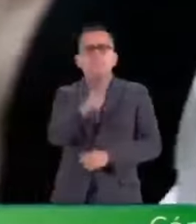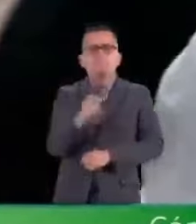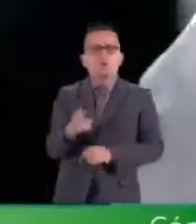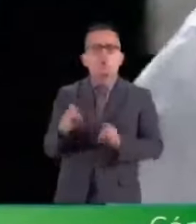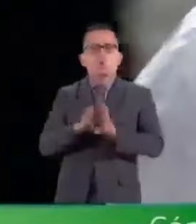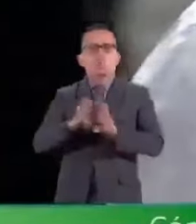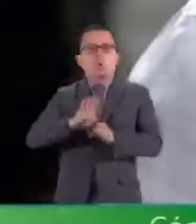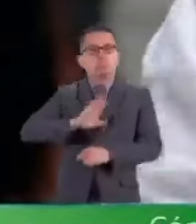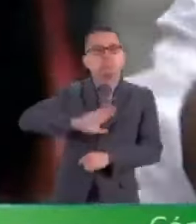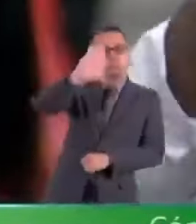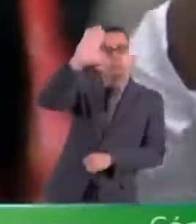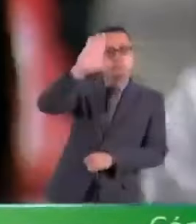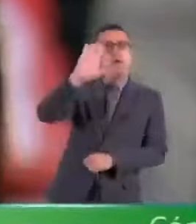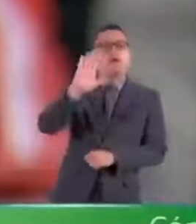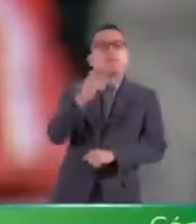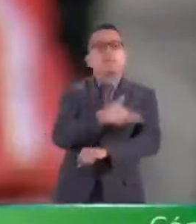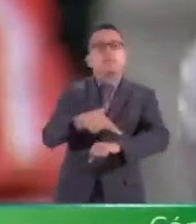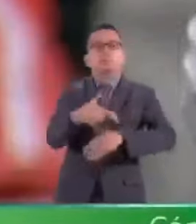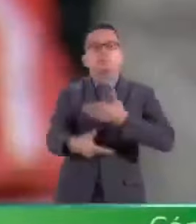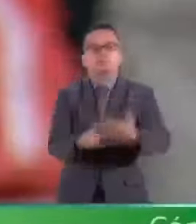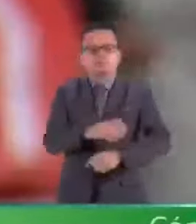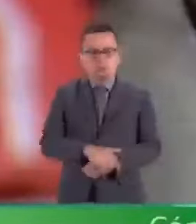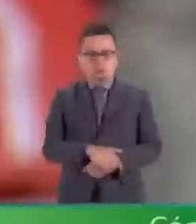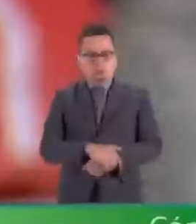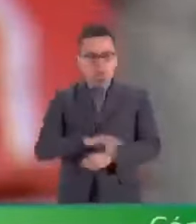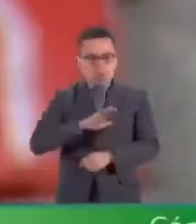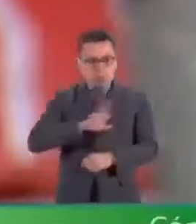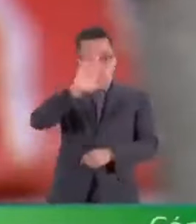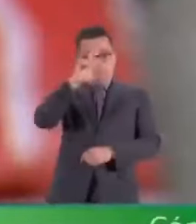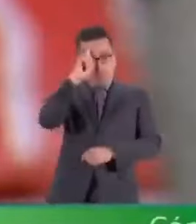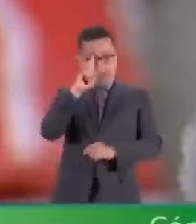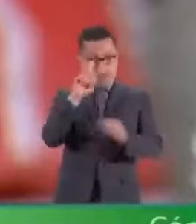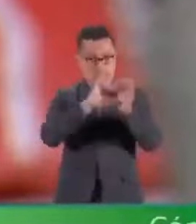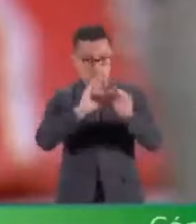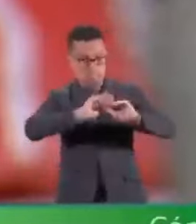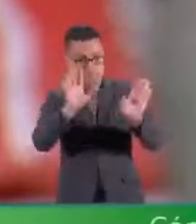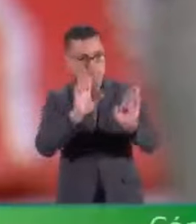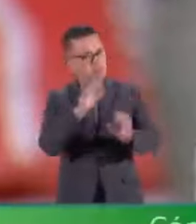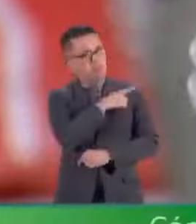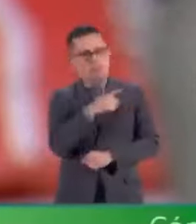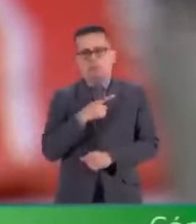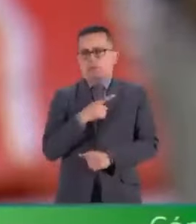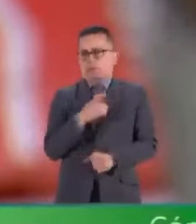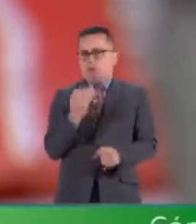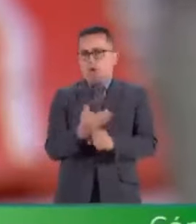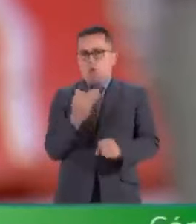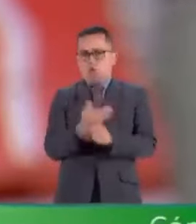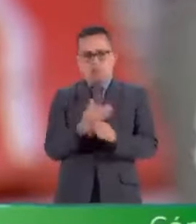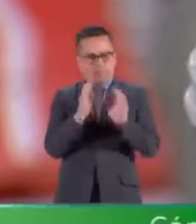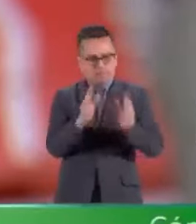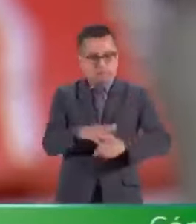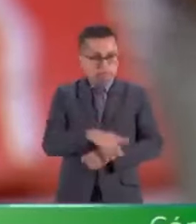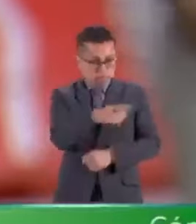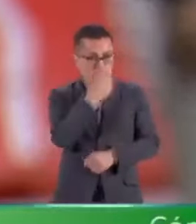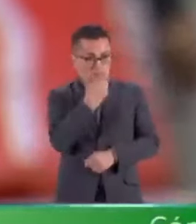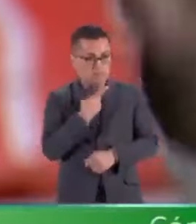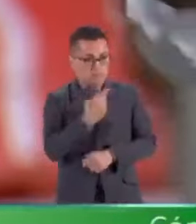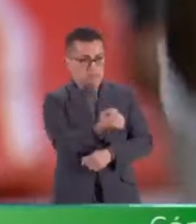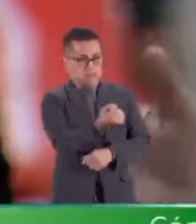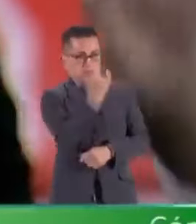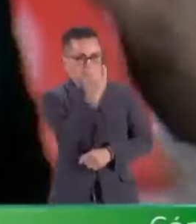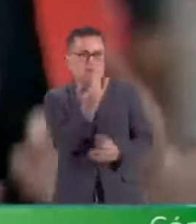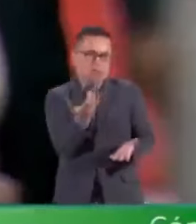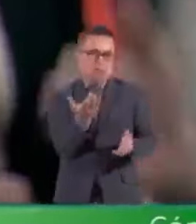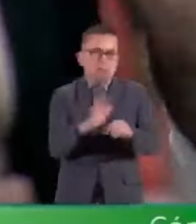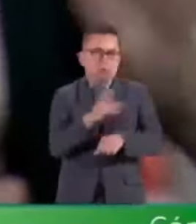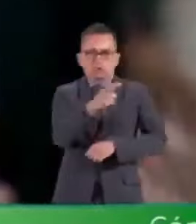de ilustración se desenvuelve de inmediato. Usted me la ha concedido, por lo tanto, que solicito que de forma reglamentaria